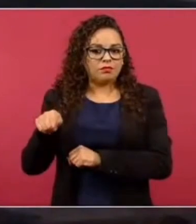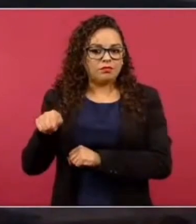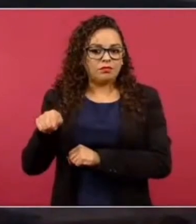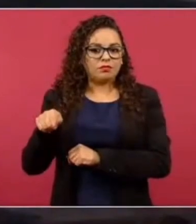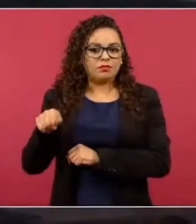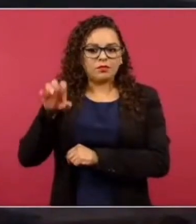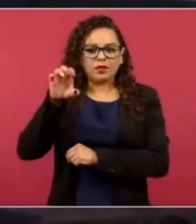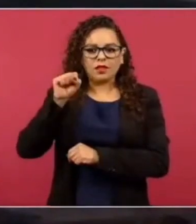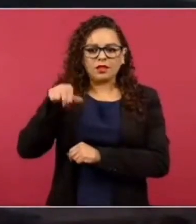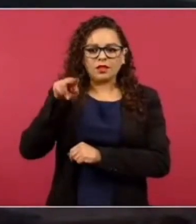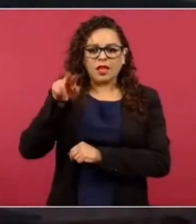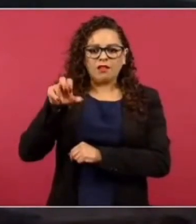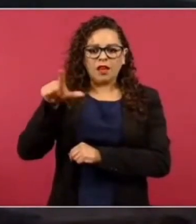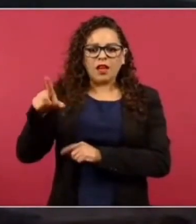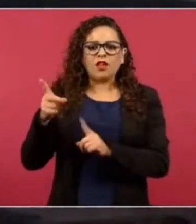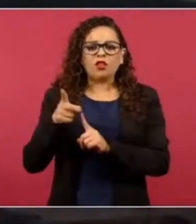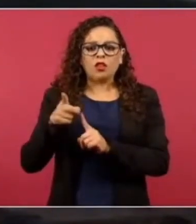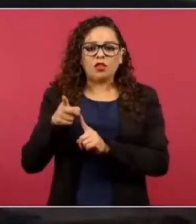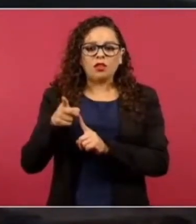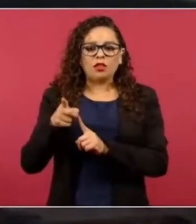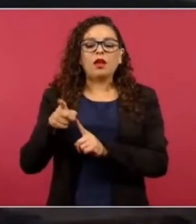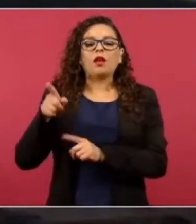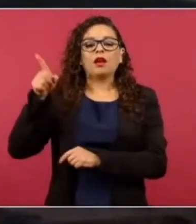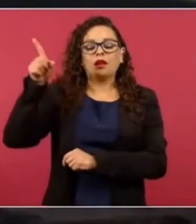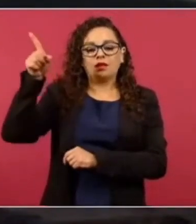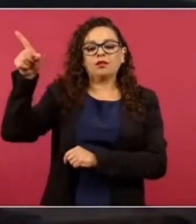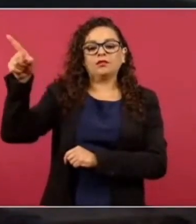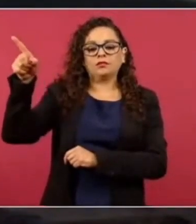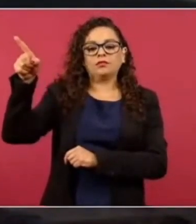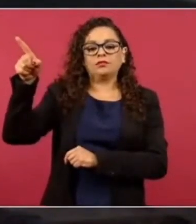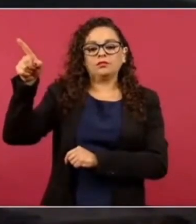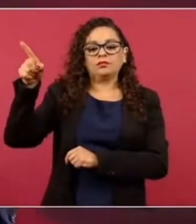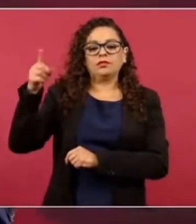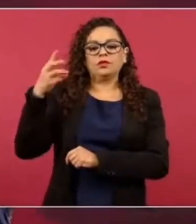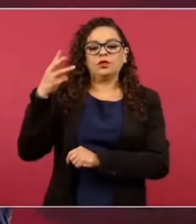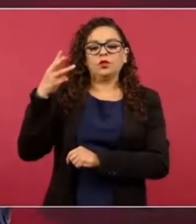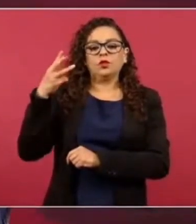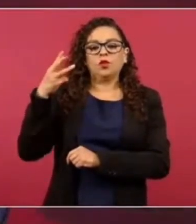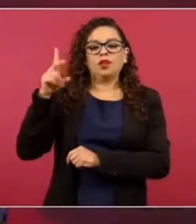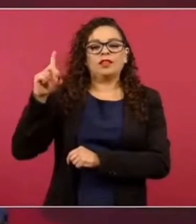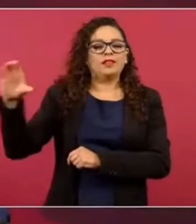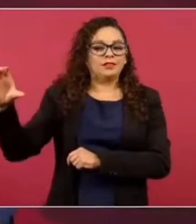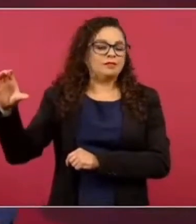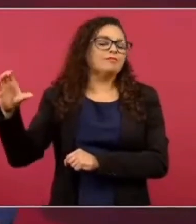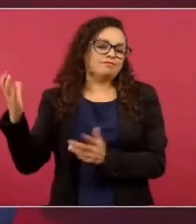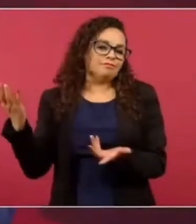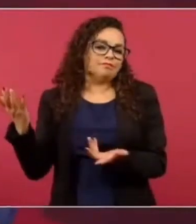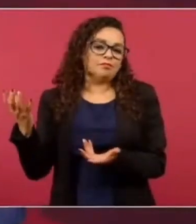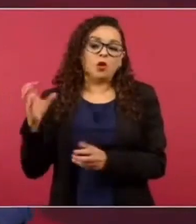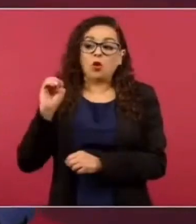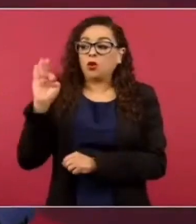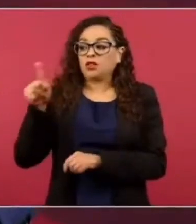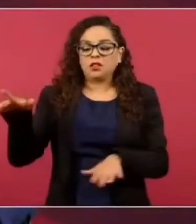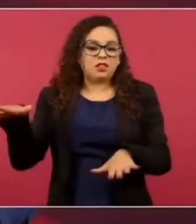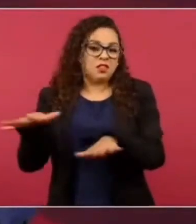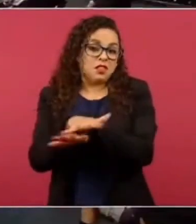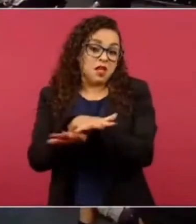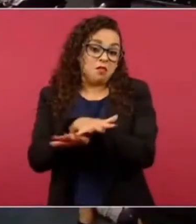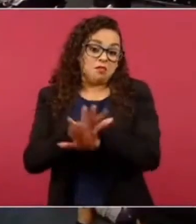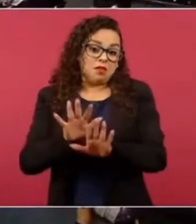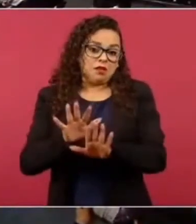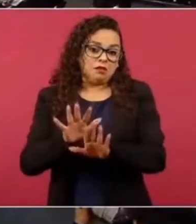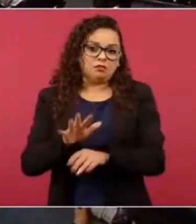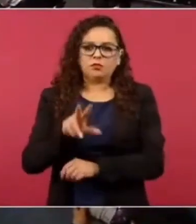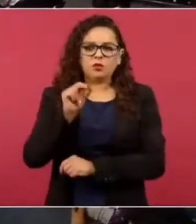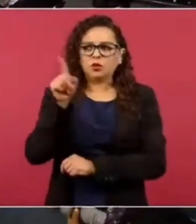¿De corresponsal? Corresponsal en Washington. Ah, entonces no. O a lo mejor lo cambiaron, pero... No, lleva muchos